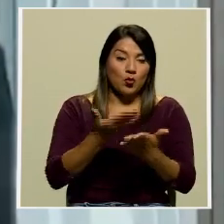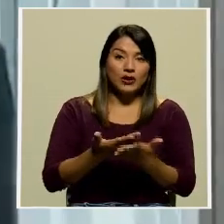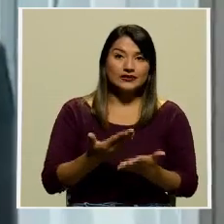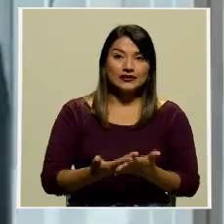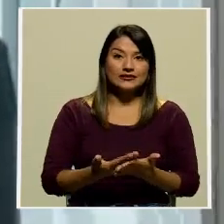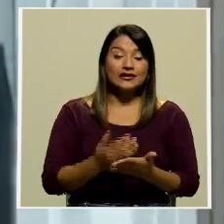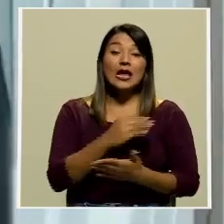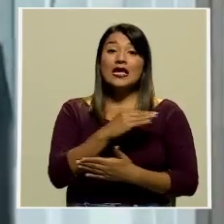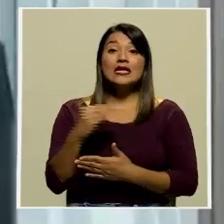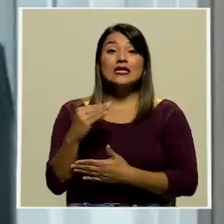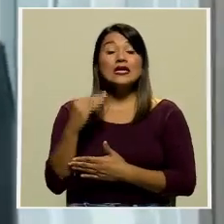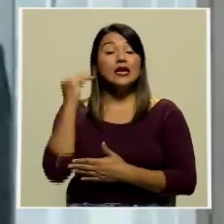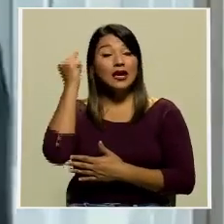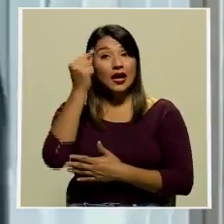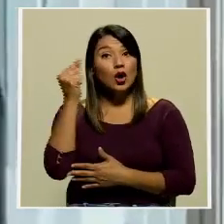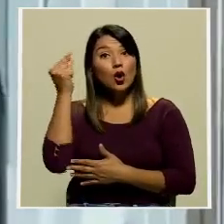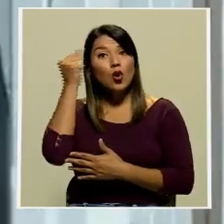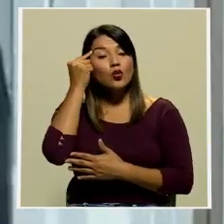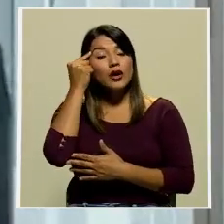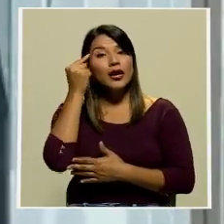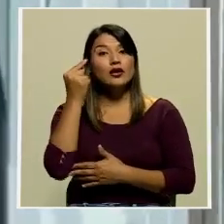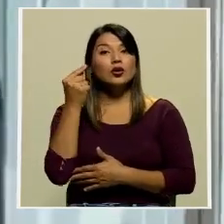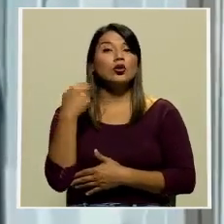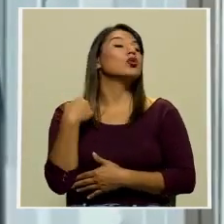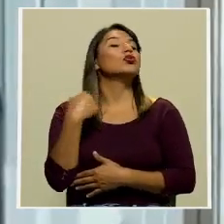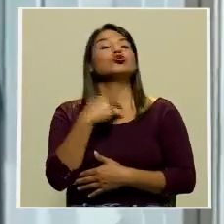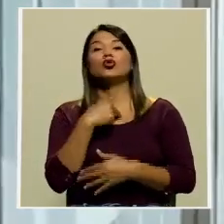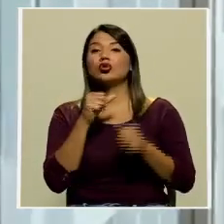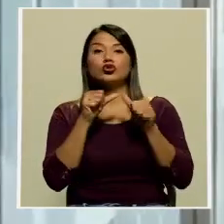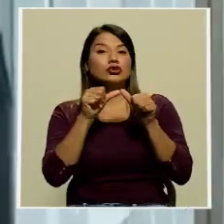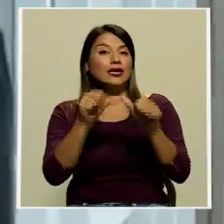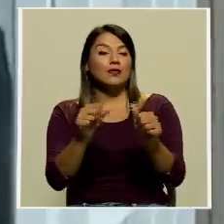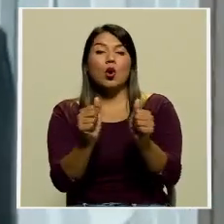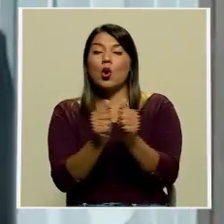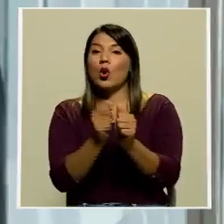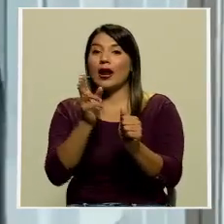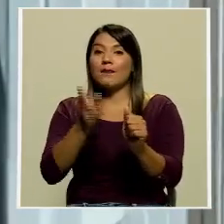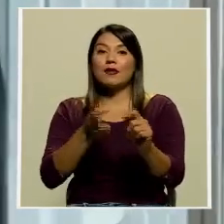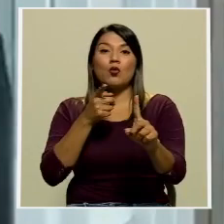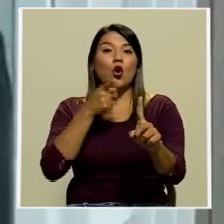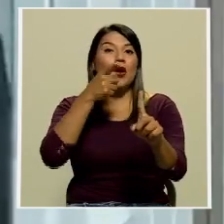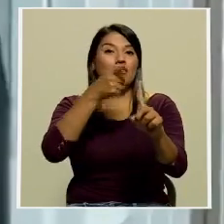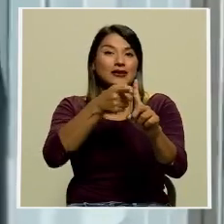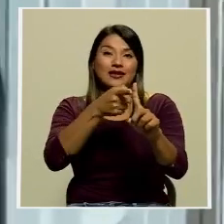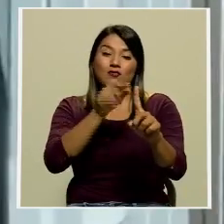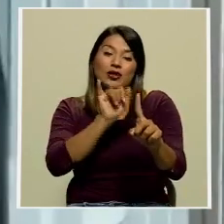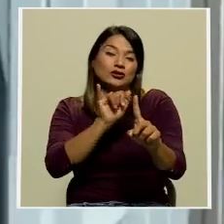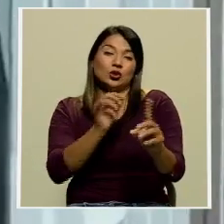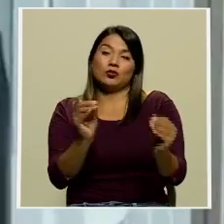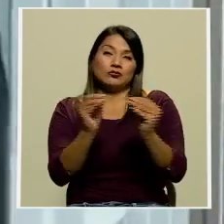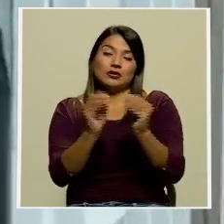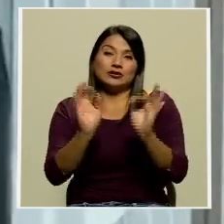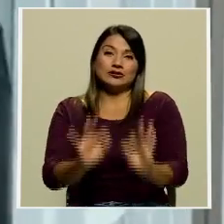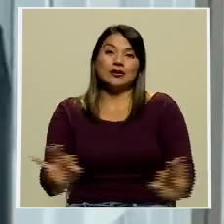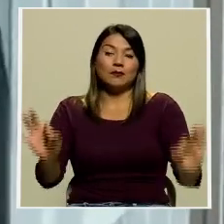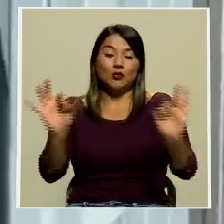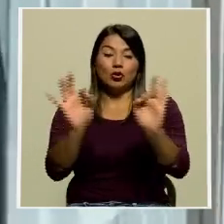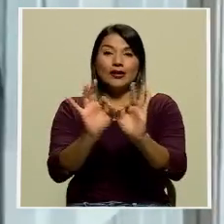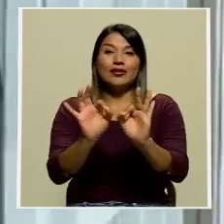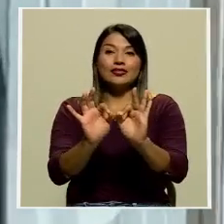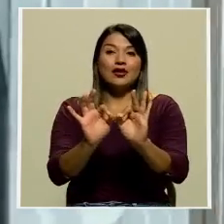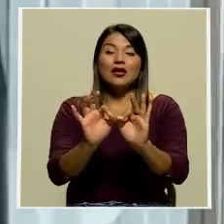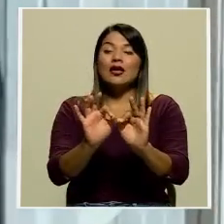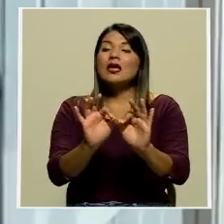parte del Poder Ejecutivo pues manteniendo la meta que es para nosotros lo fundamental. Tenemos